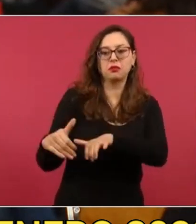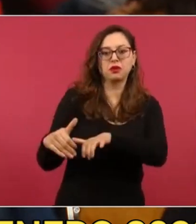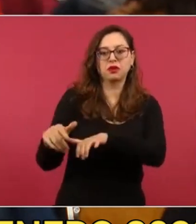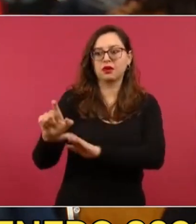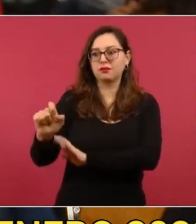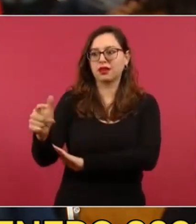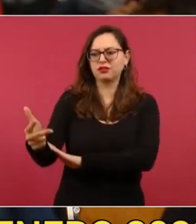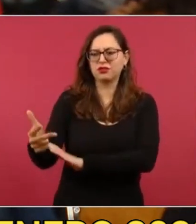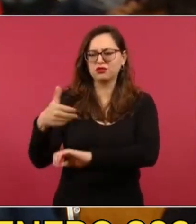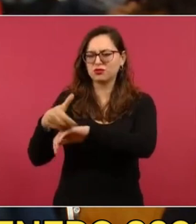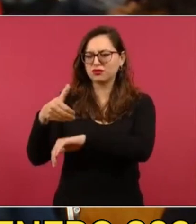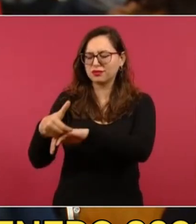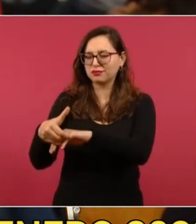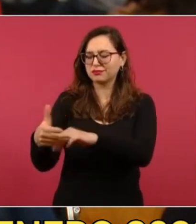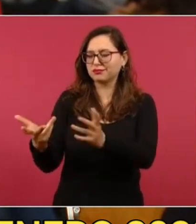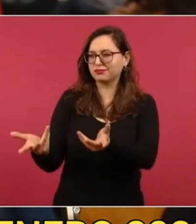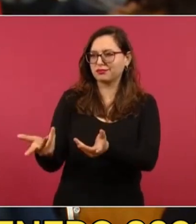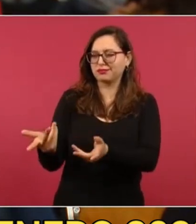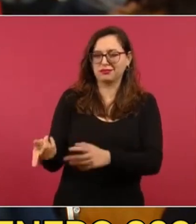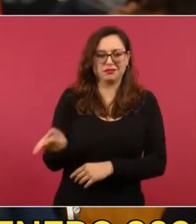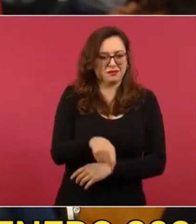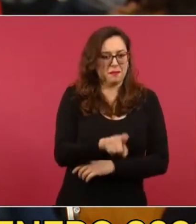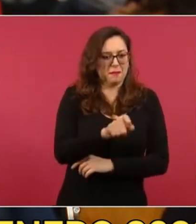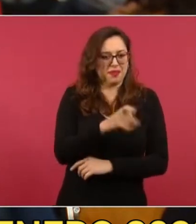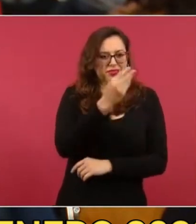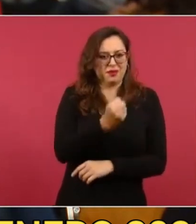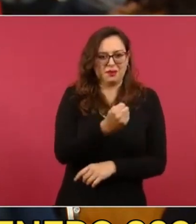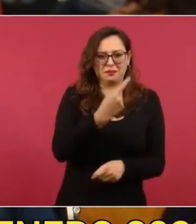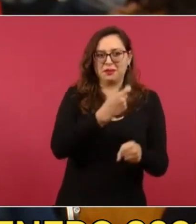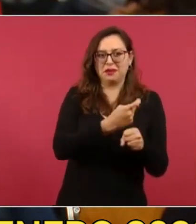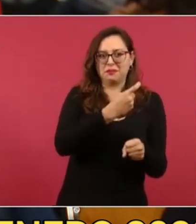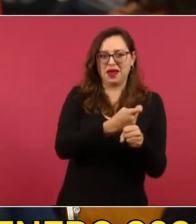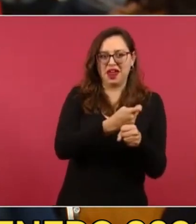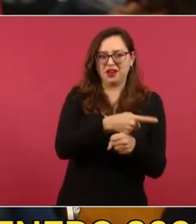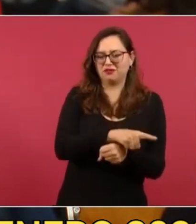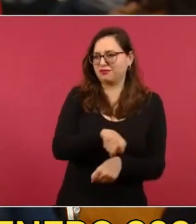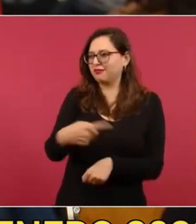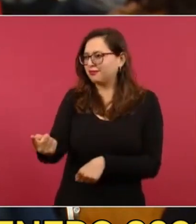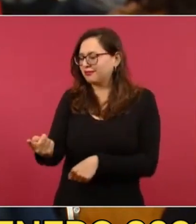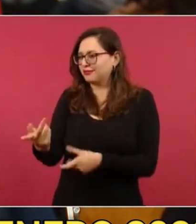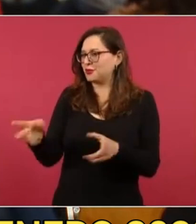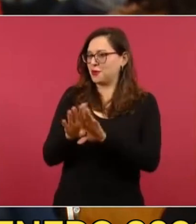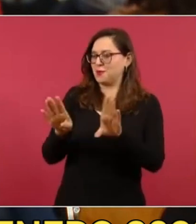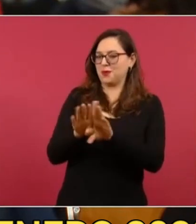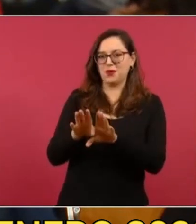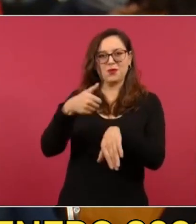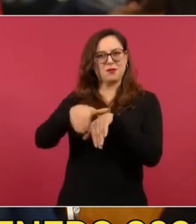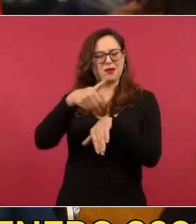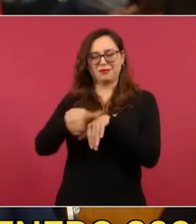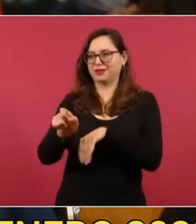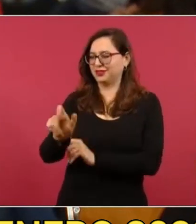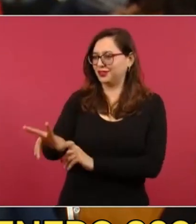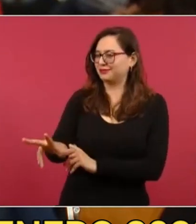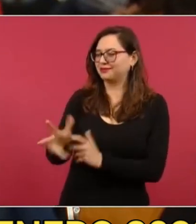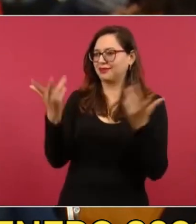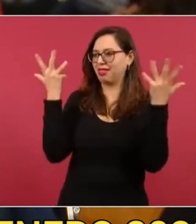número 29. Este sindicato número 28 es de Delia Alvarado, una líder sindical de